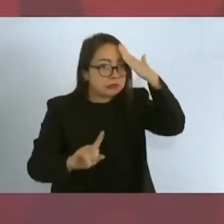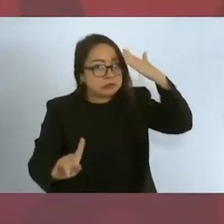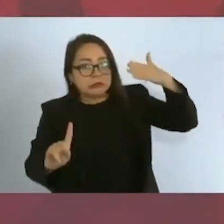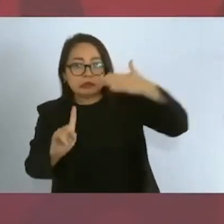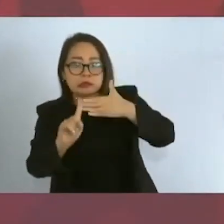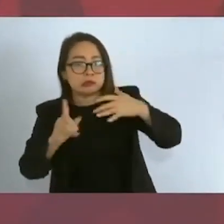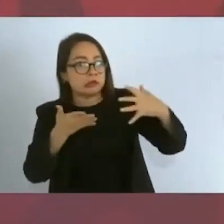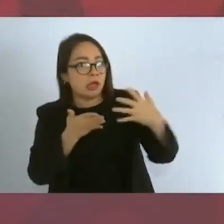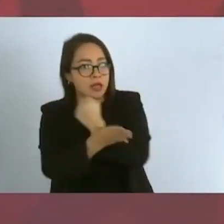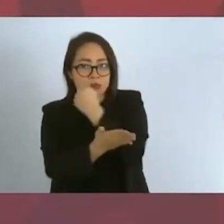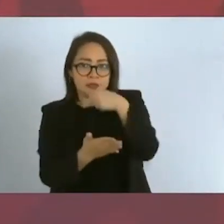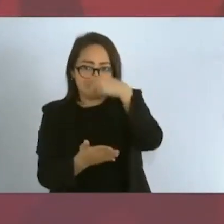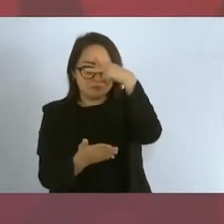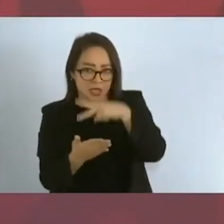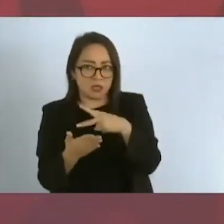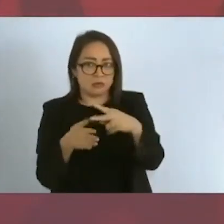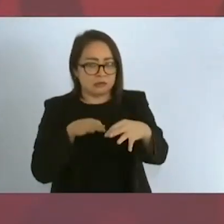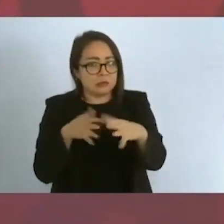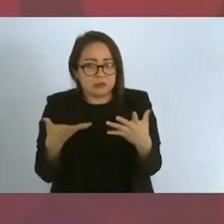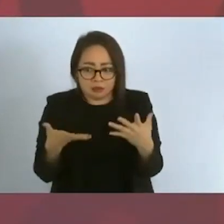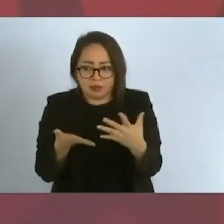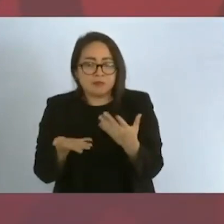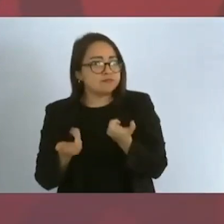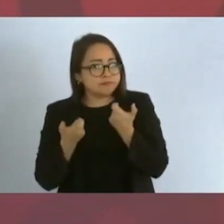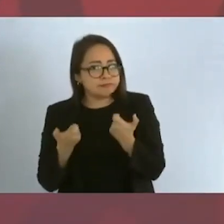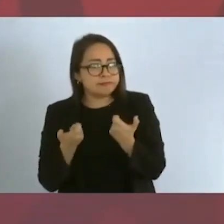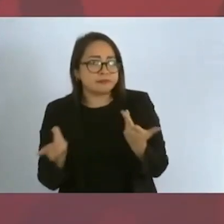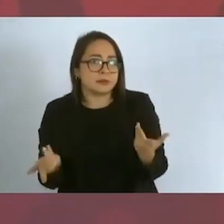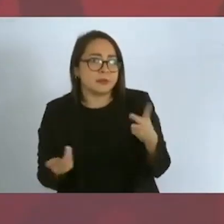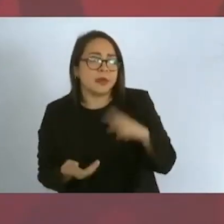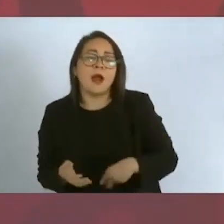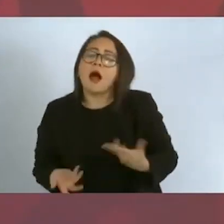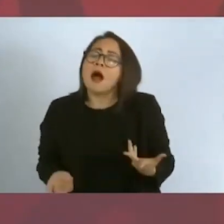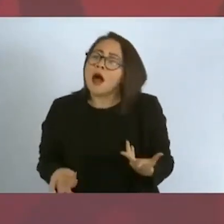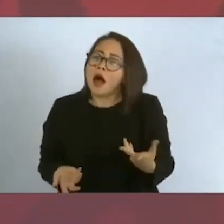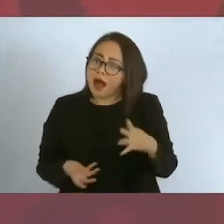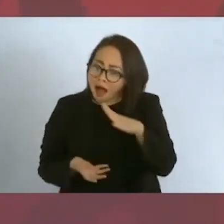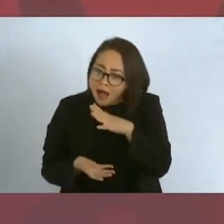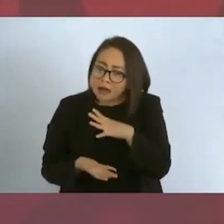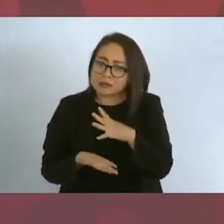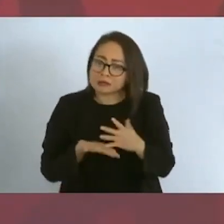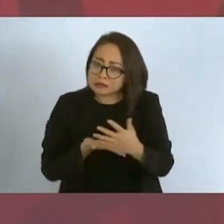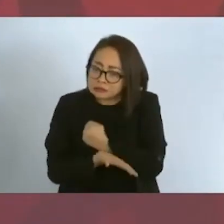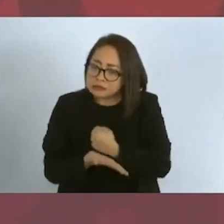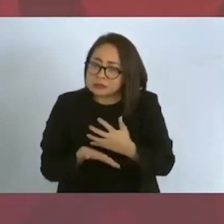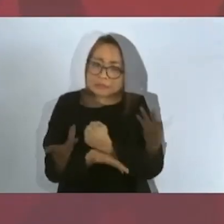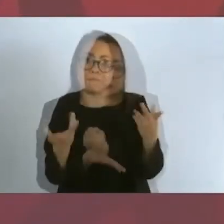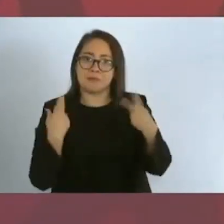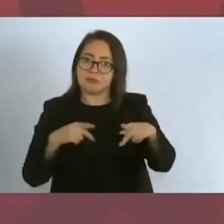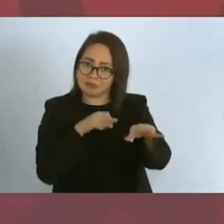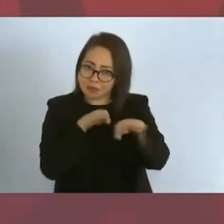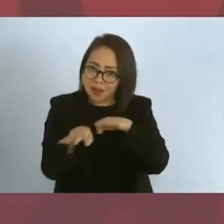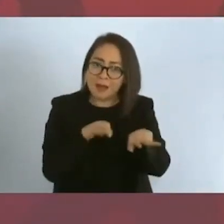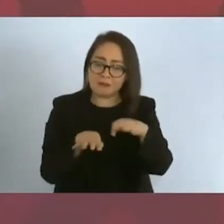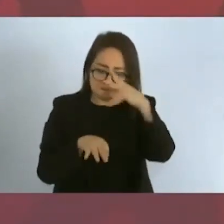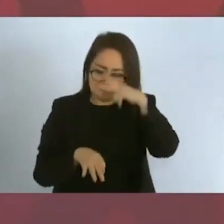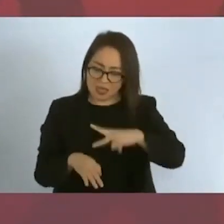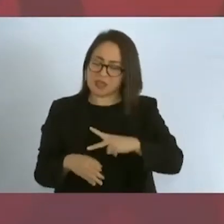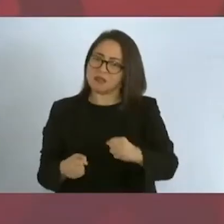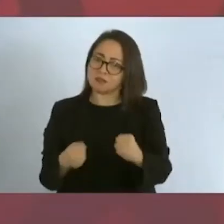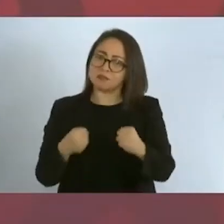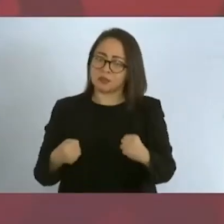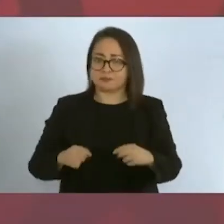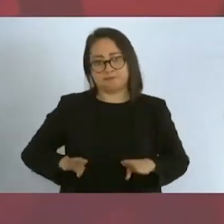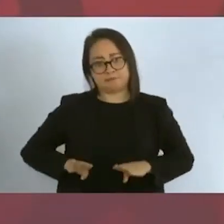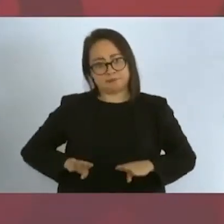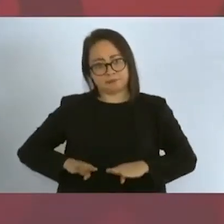pensiones, describiéndolo como injusto para los trabajadores al final de su vida laboral, y propuso una reforma para modificar esta legislación que considera